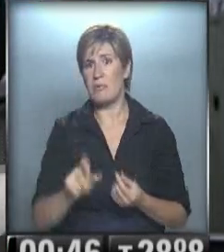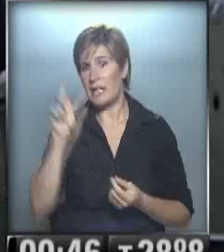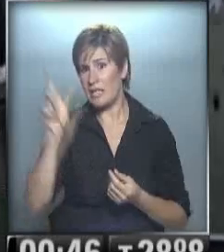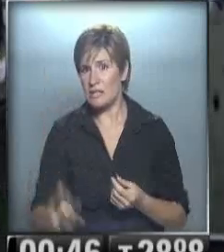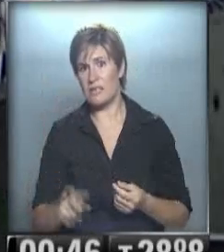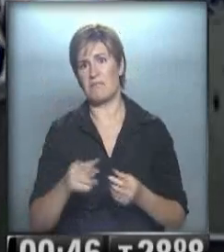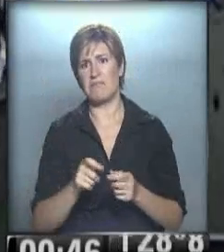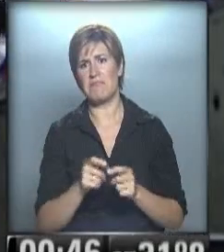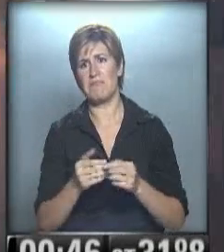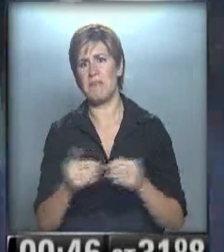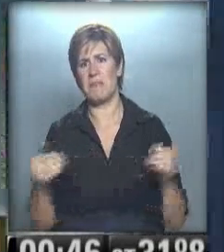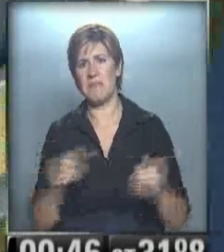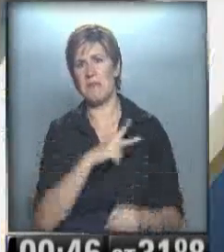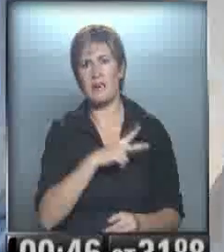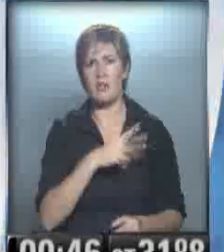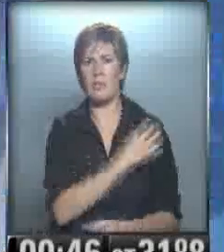Sur.